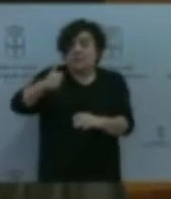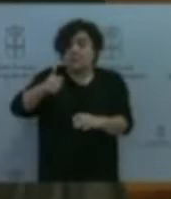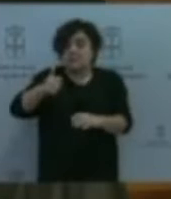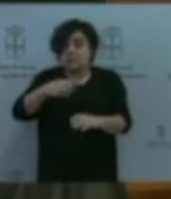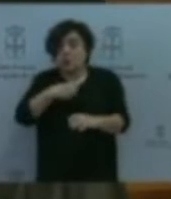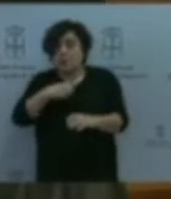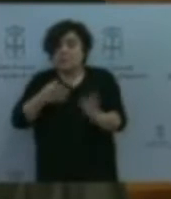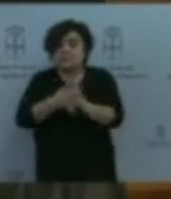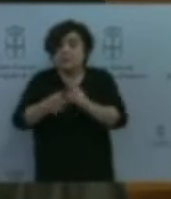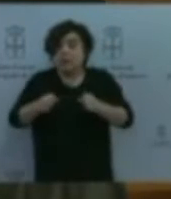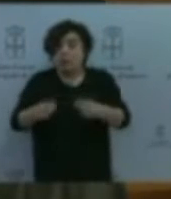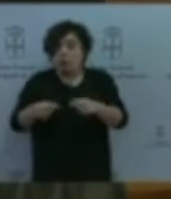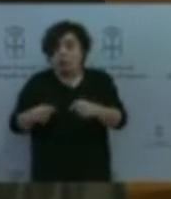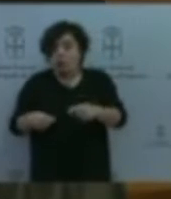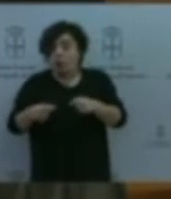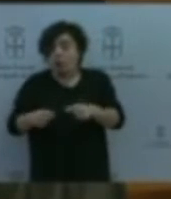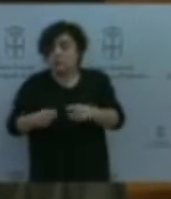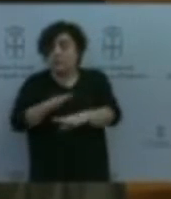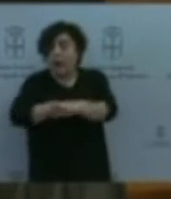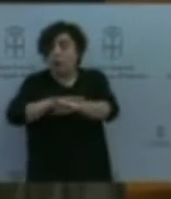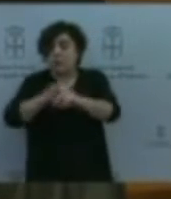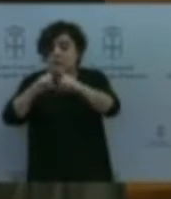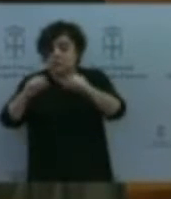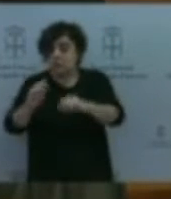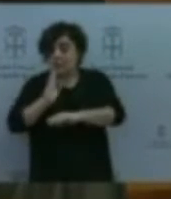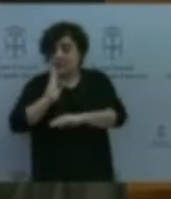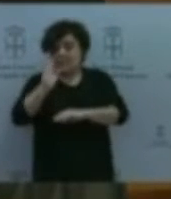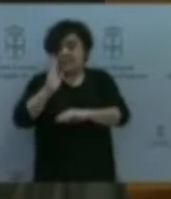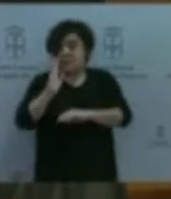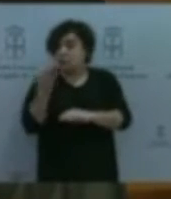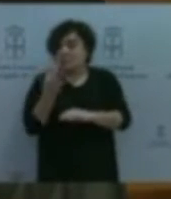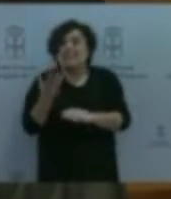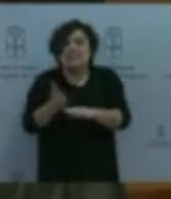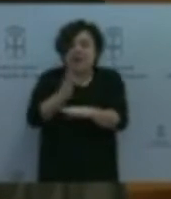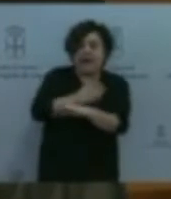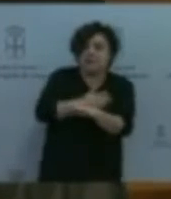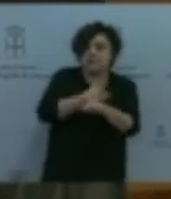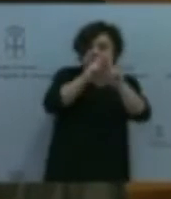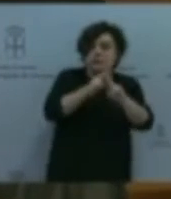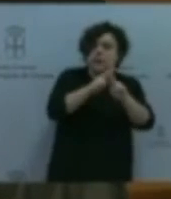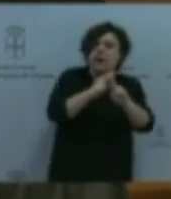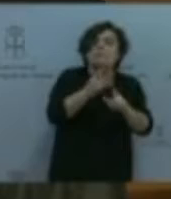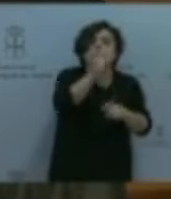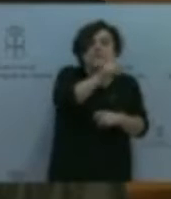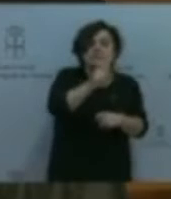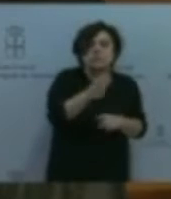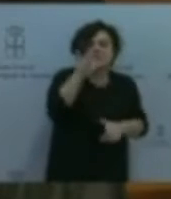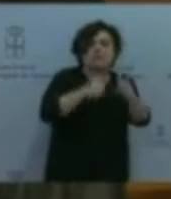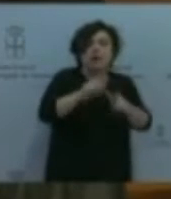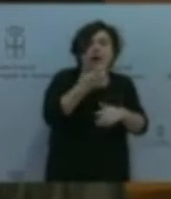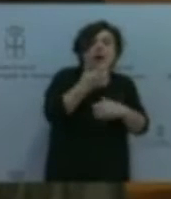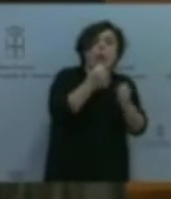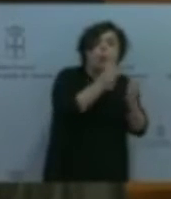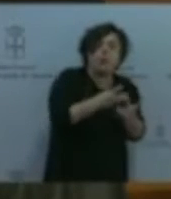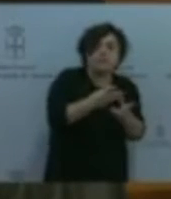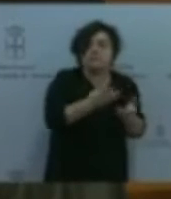manera directa, por lo que debemos ser responsables y gestionar de manera eficiente, como está haciendo en este caso el Consorcio de Transportes. Respecto